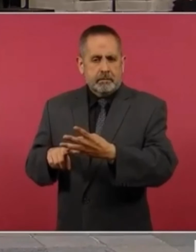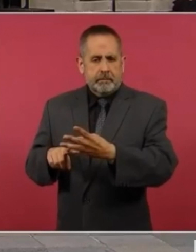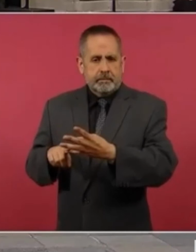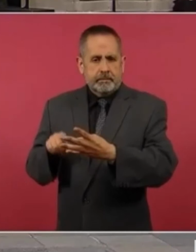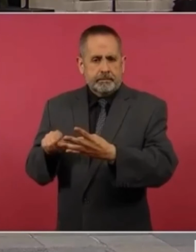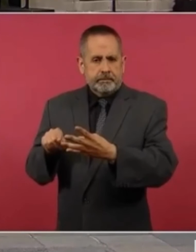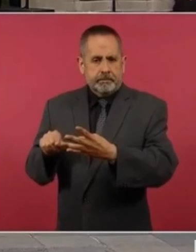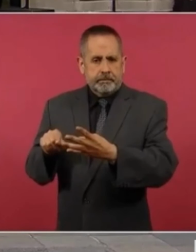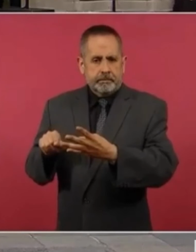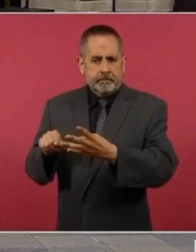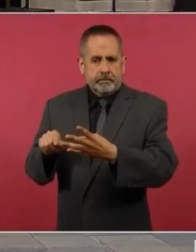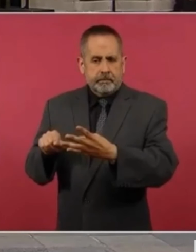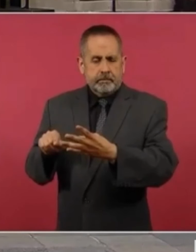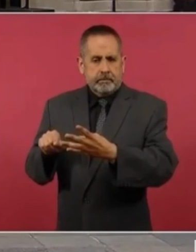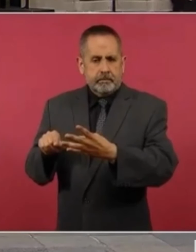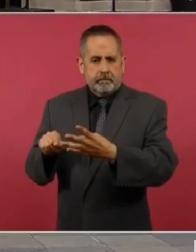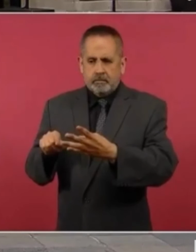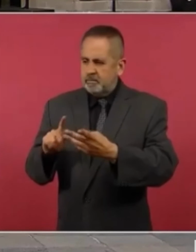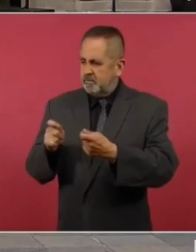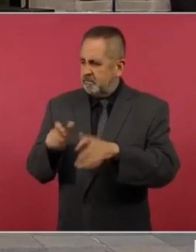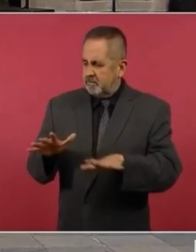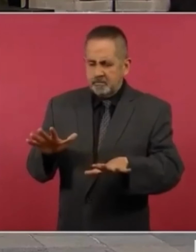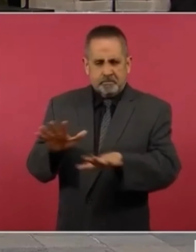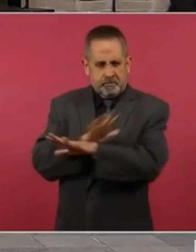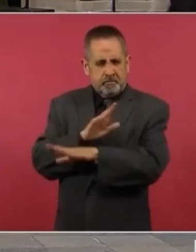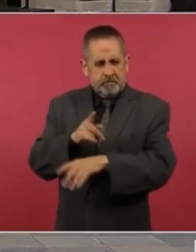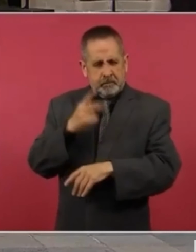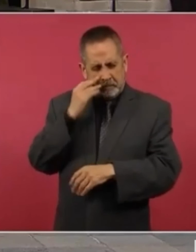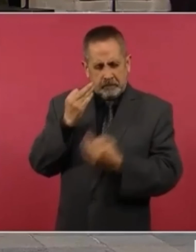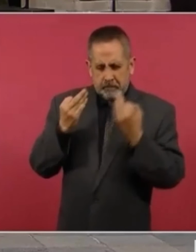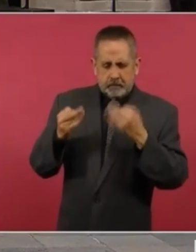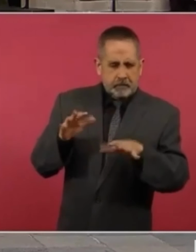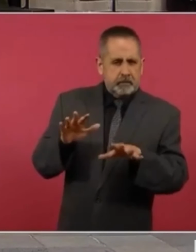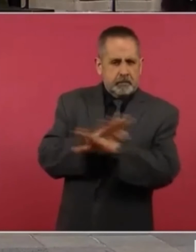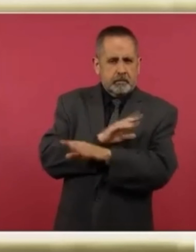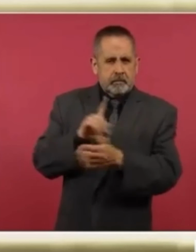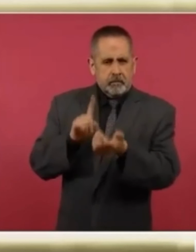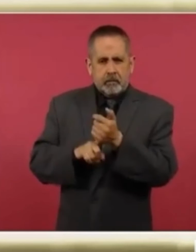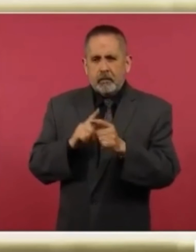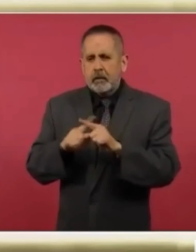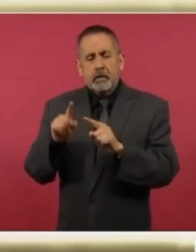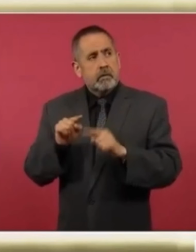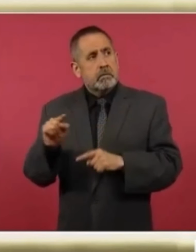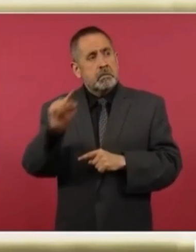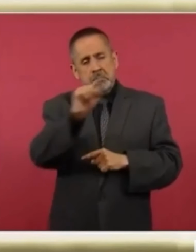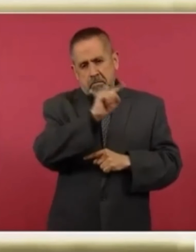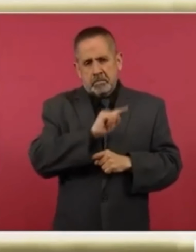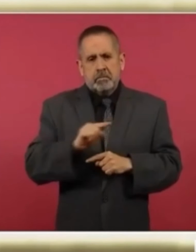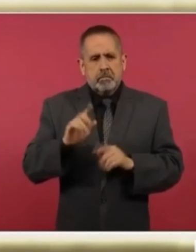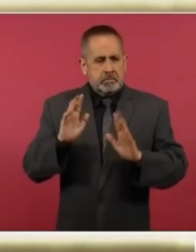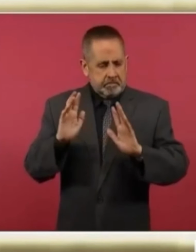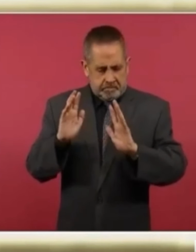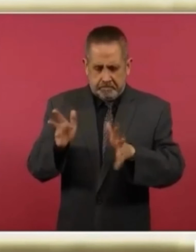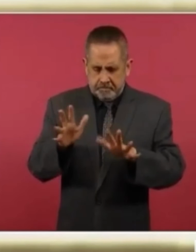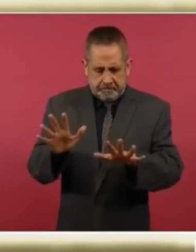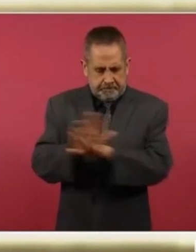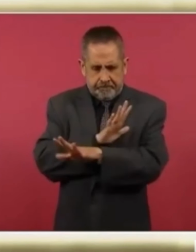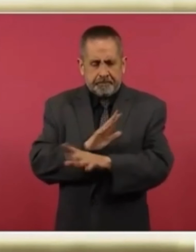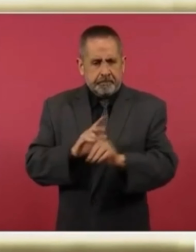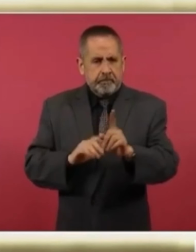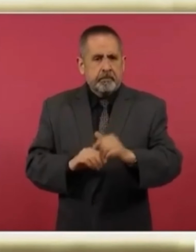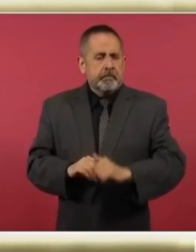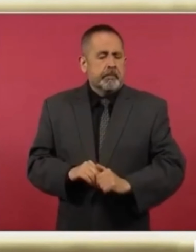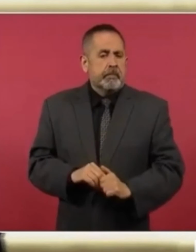situación o cambio en los lugares que están